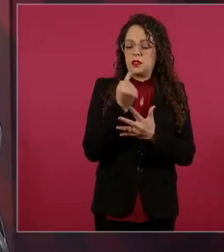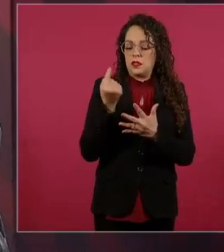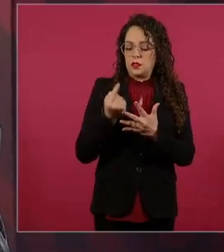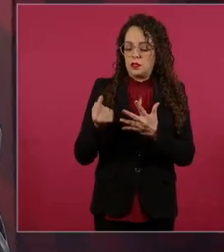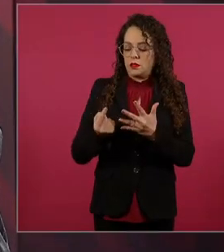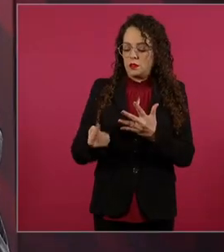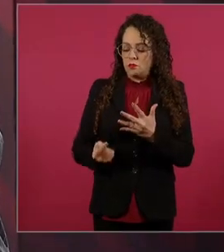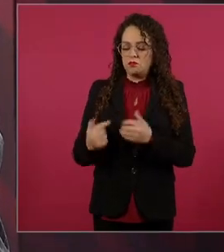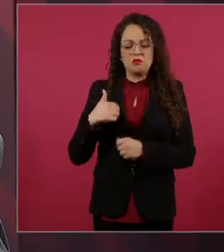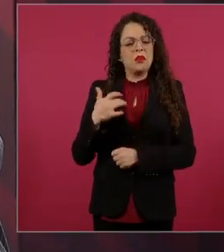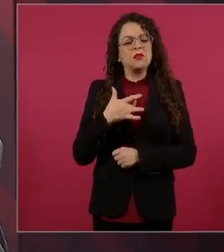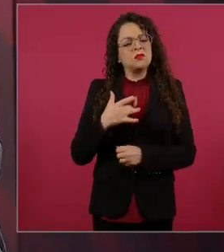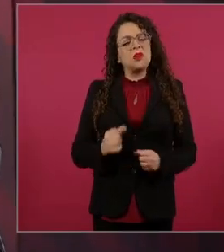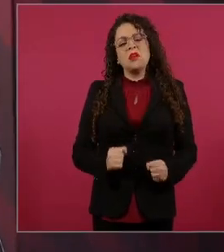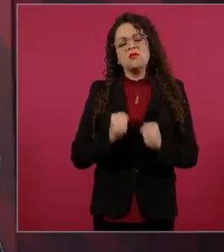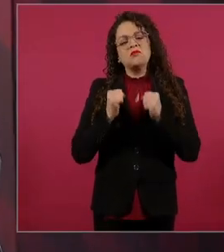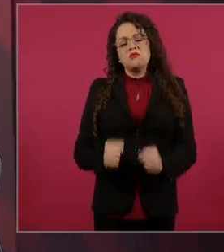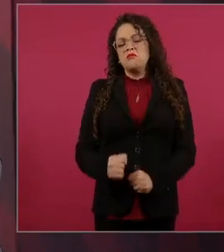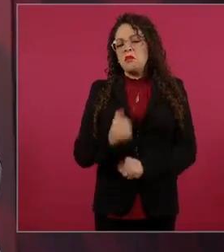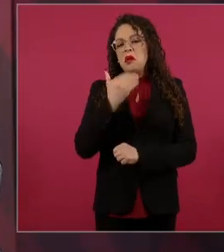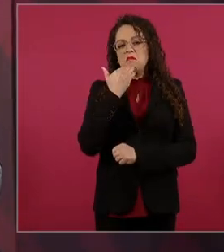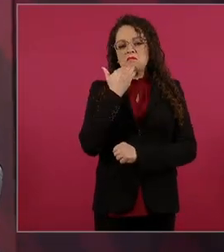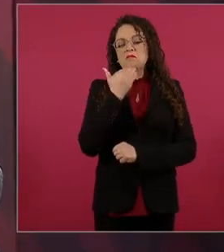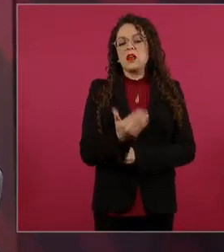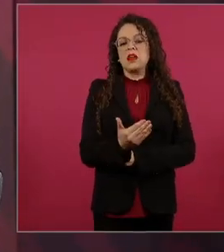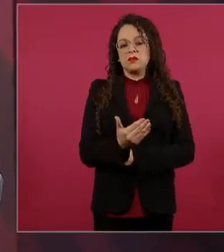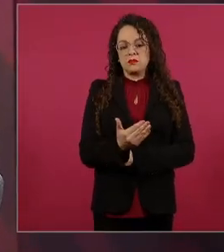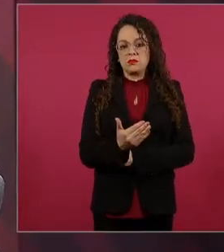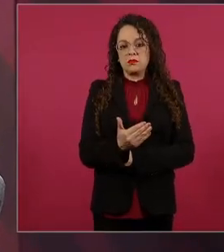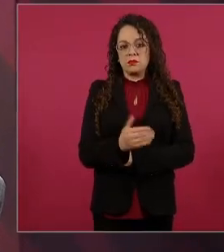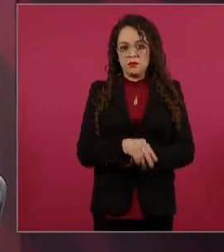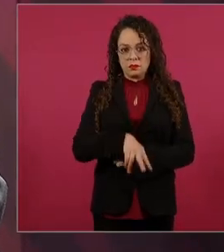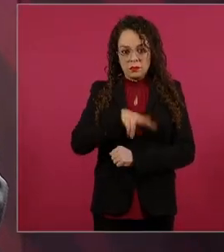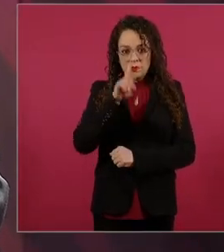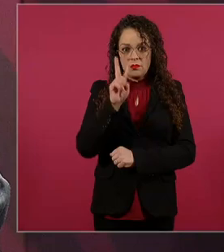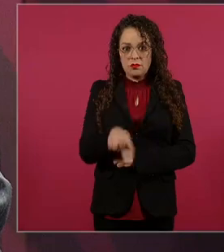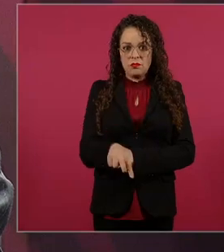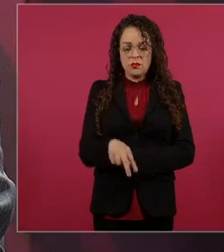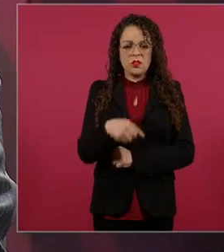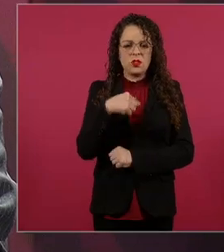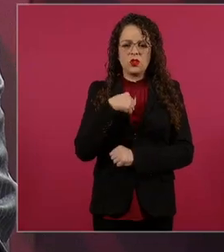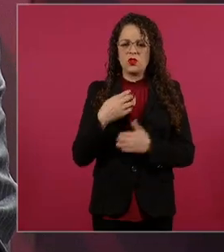Siempre Le tengo Fe Al pueblo